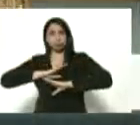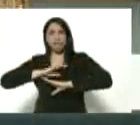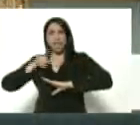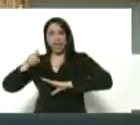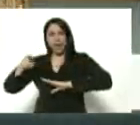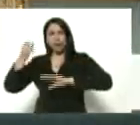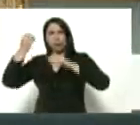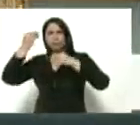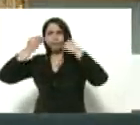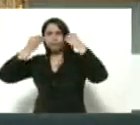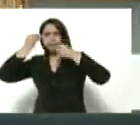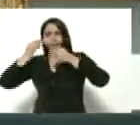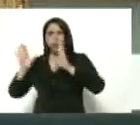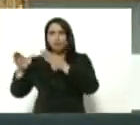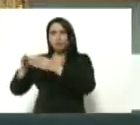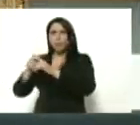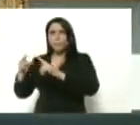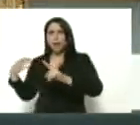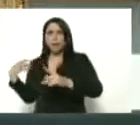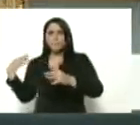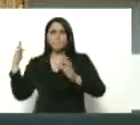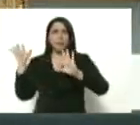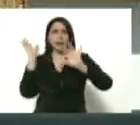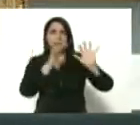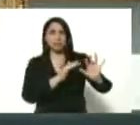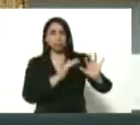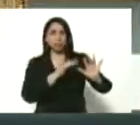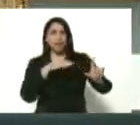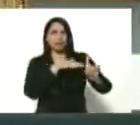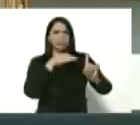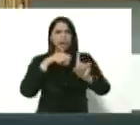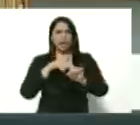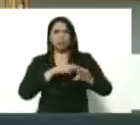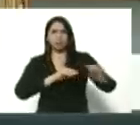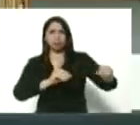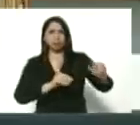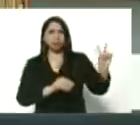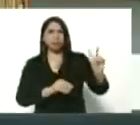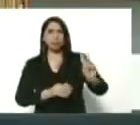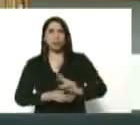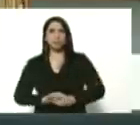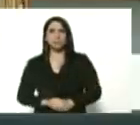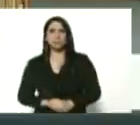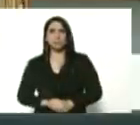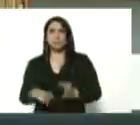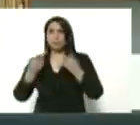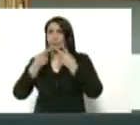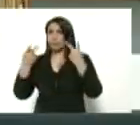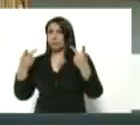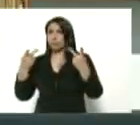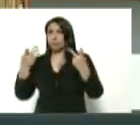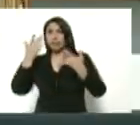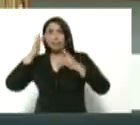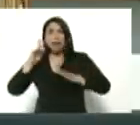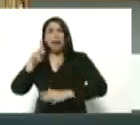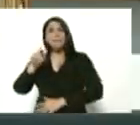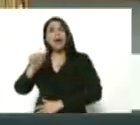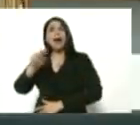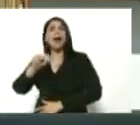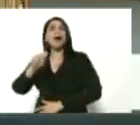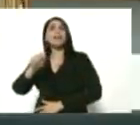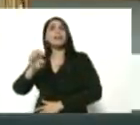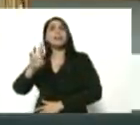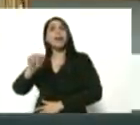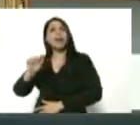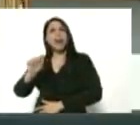preparando a un grupo para venir a atacar en territorio venezolano. Declaró que el tal alias Pantera